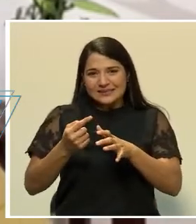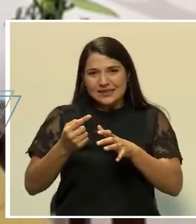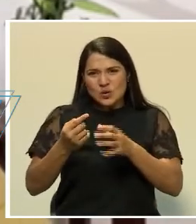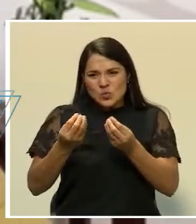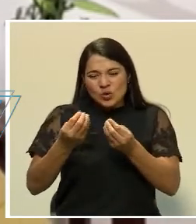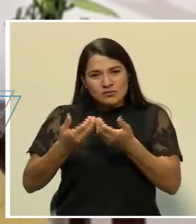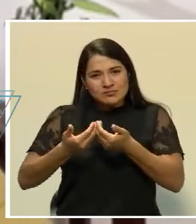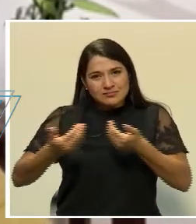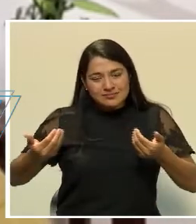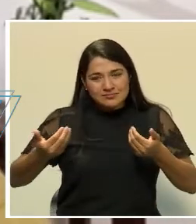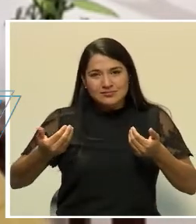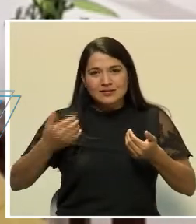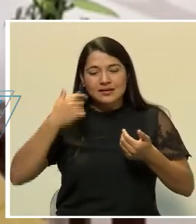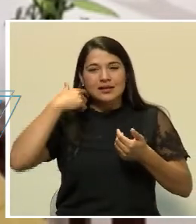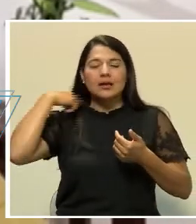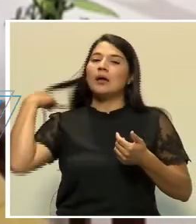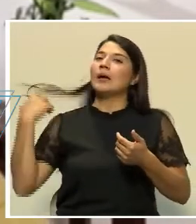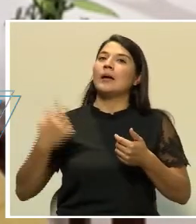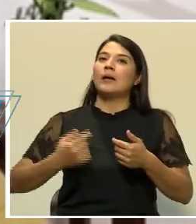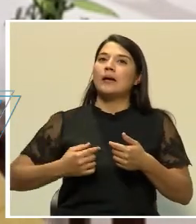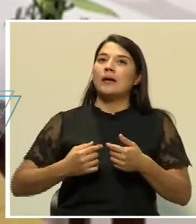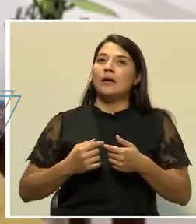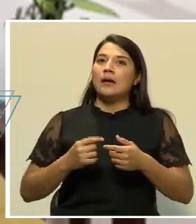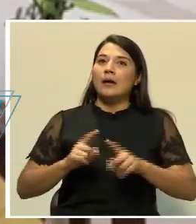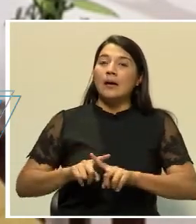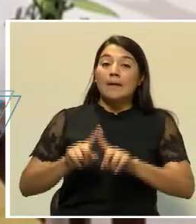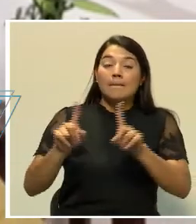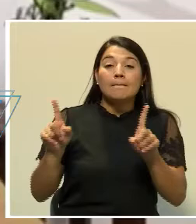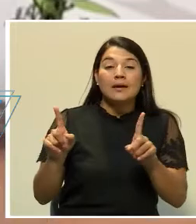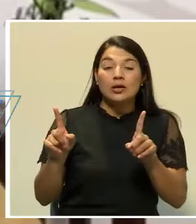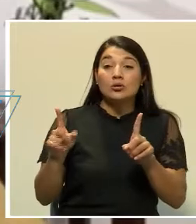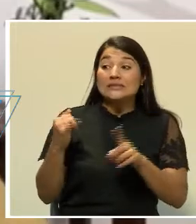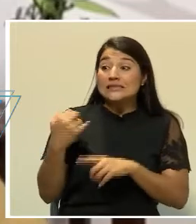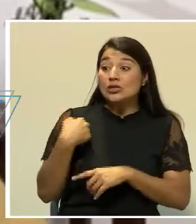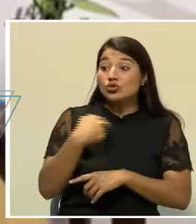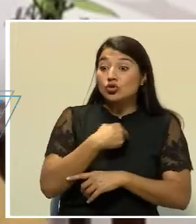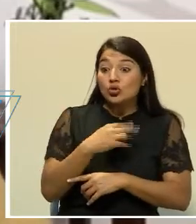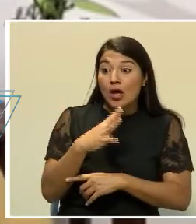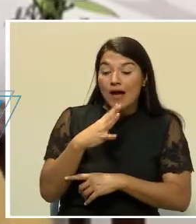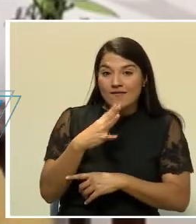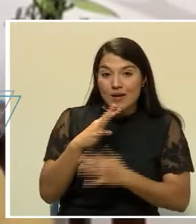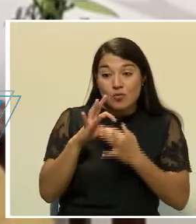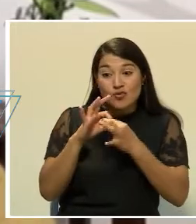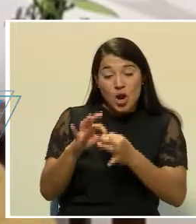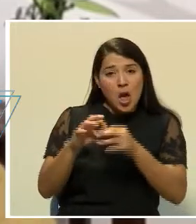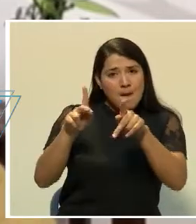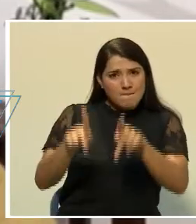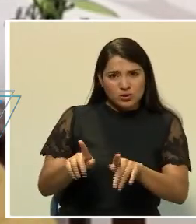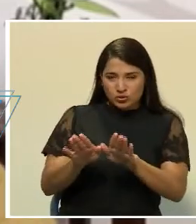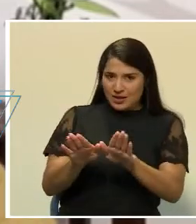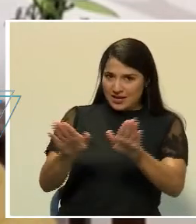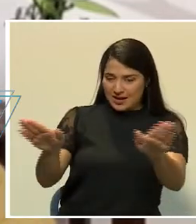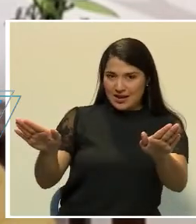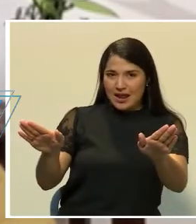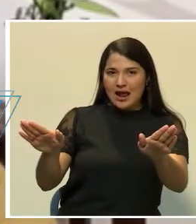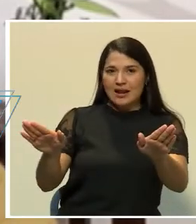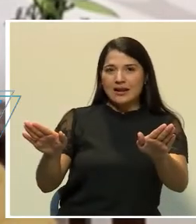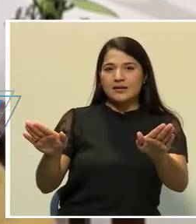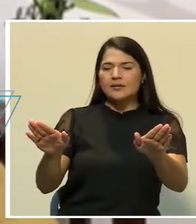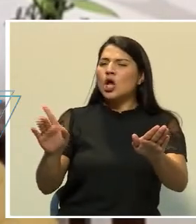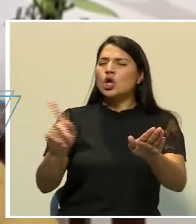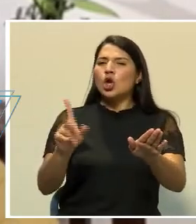pero cuando hablamos con gente en general que no necesariamente le pertenezca al